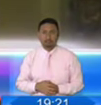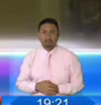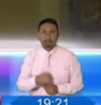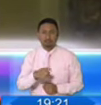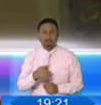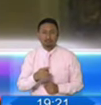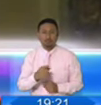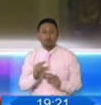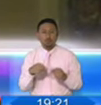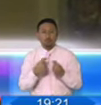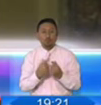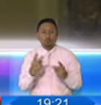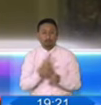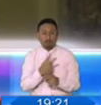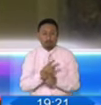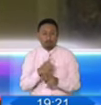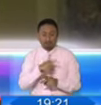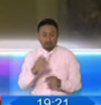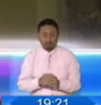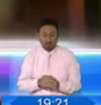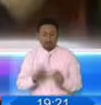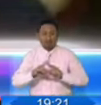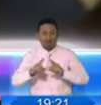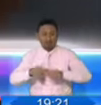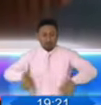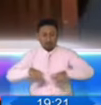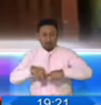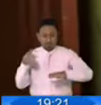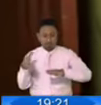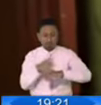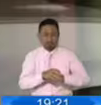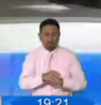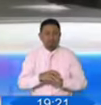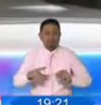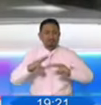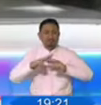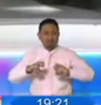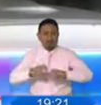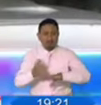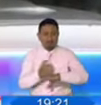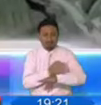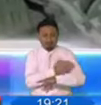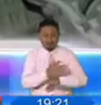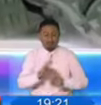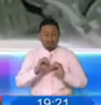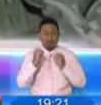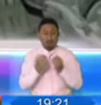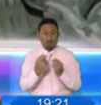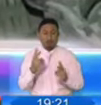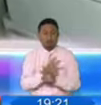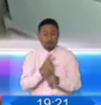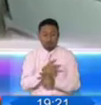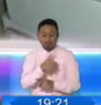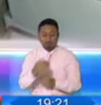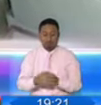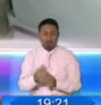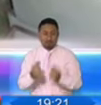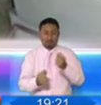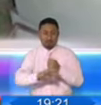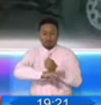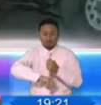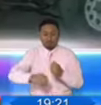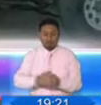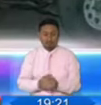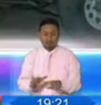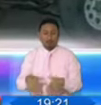organizada y el mismo se realizó en varios sectores. Según las investigaciones preliminares, sería una organización delictiva dedicada al robo de vehículos con